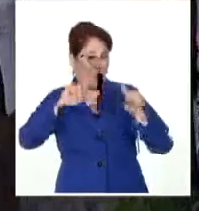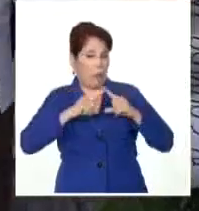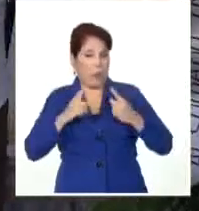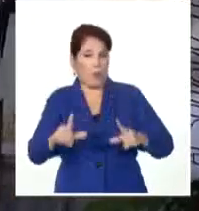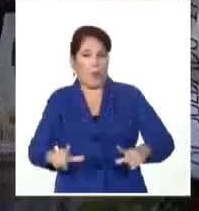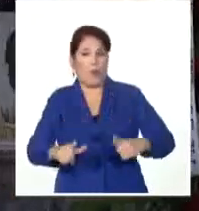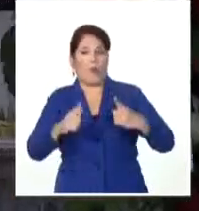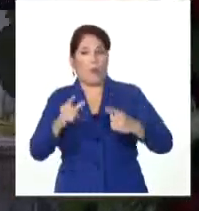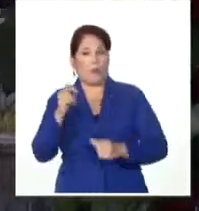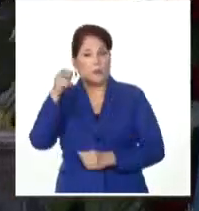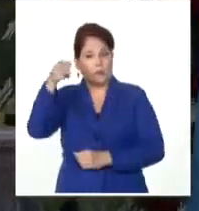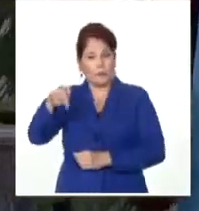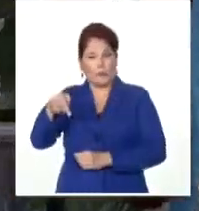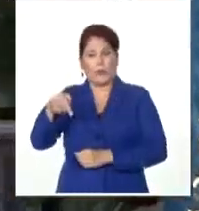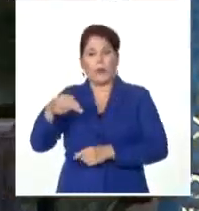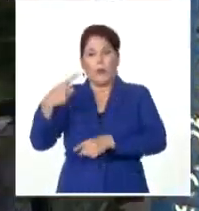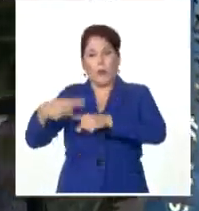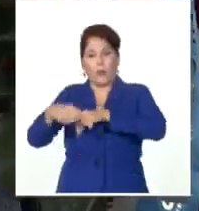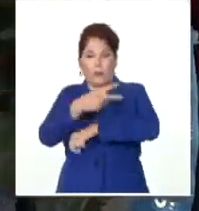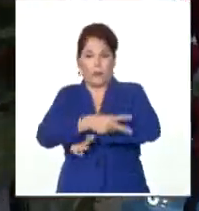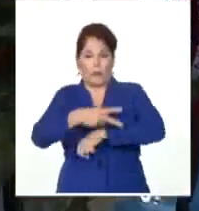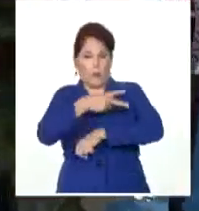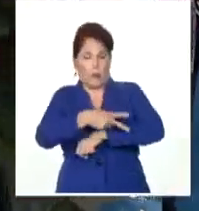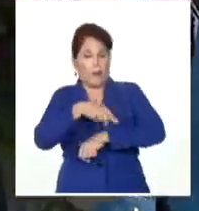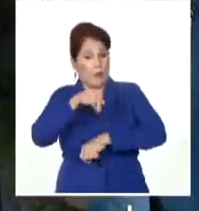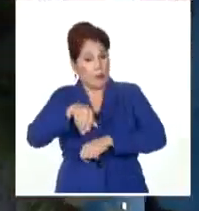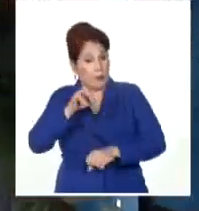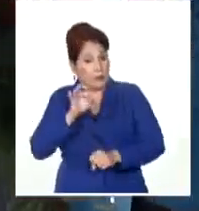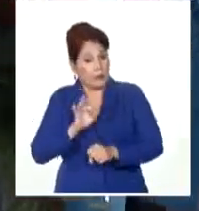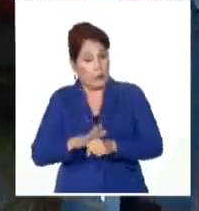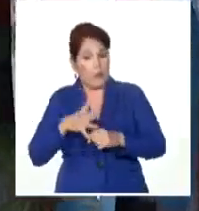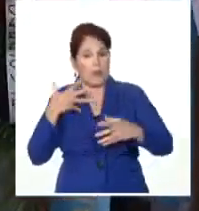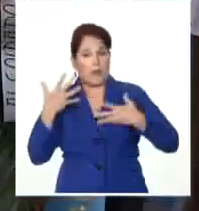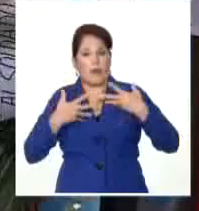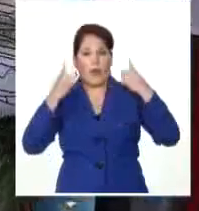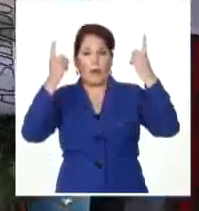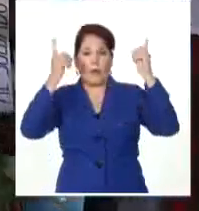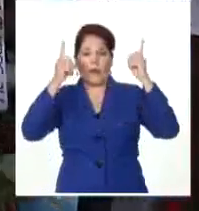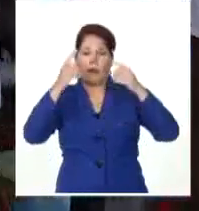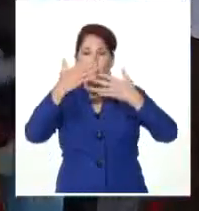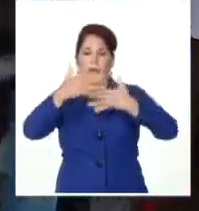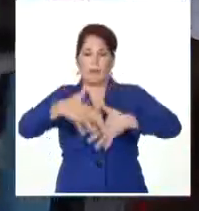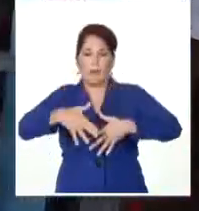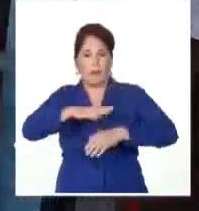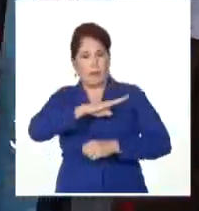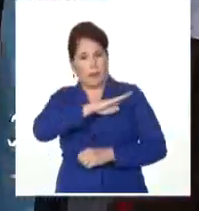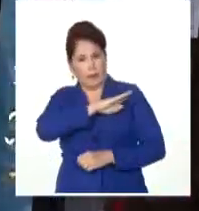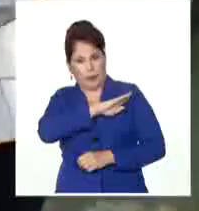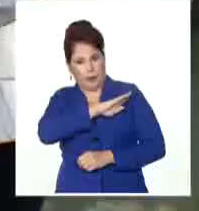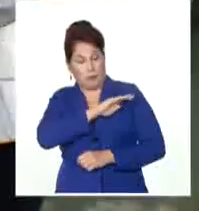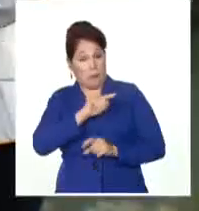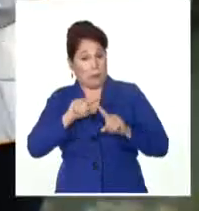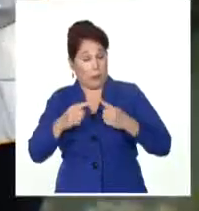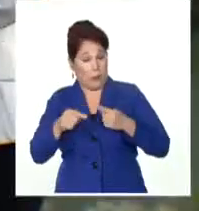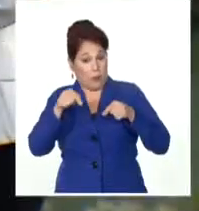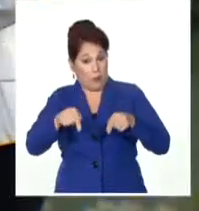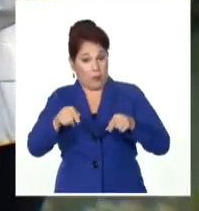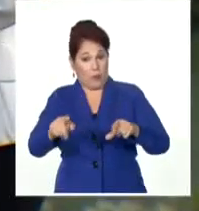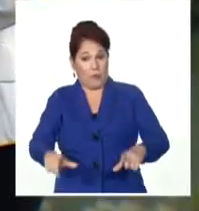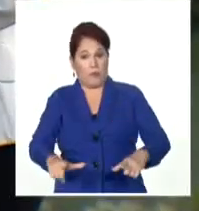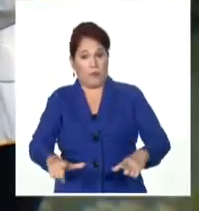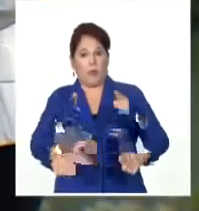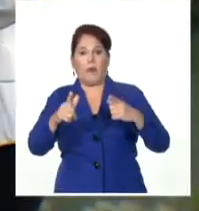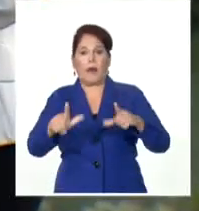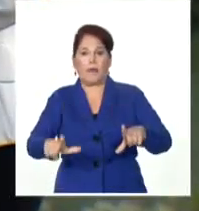de una misión internacionalista, damos inicio al acto político y ceremonia militar en ocasión de conmemorarse